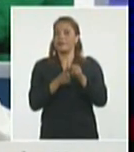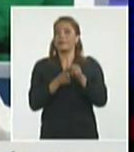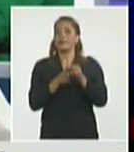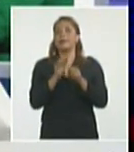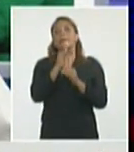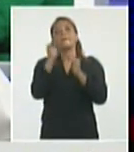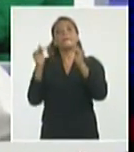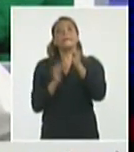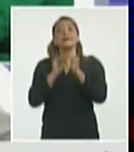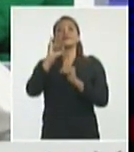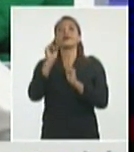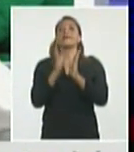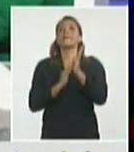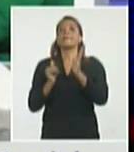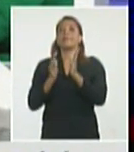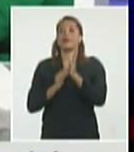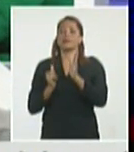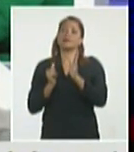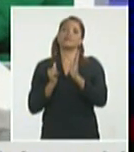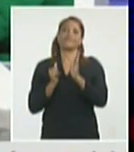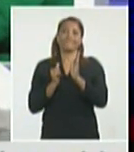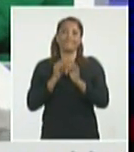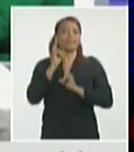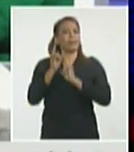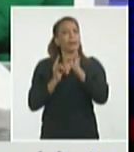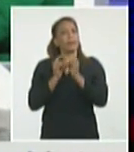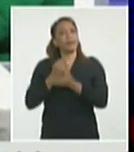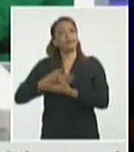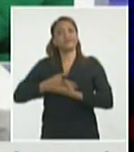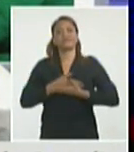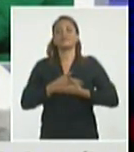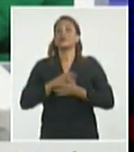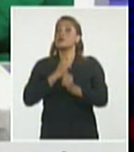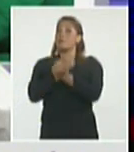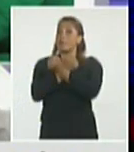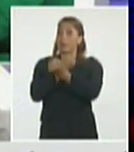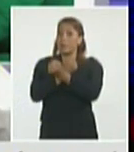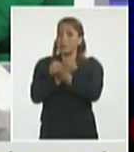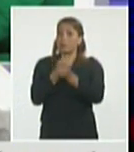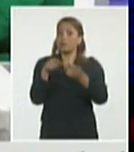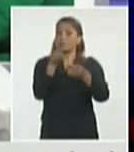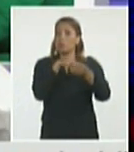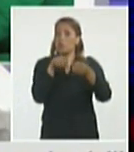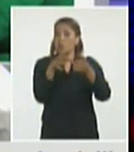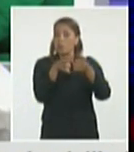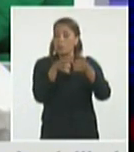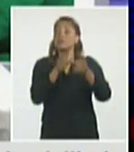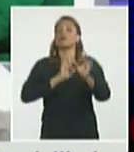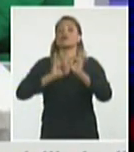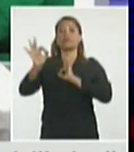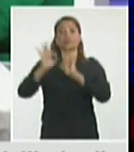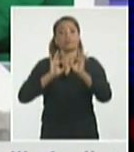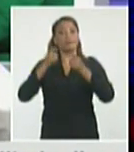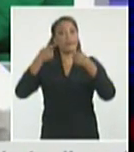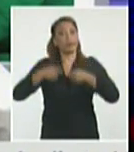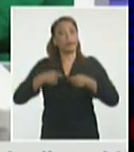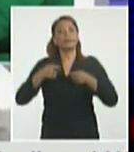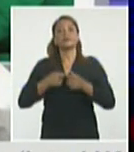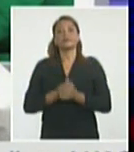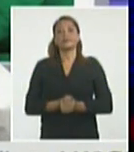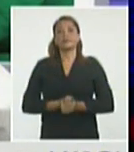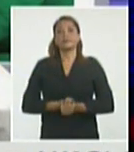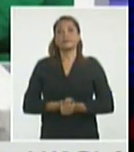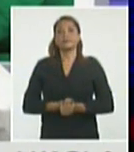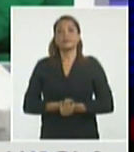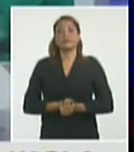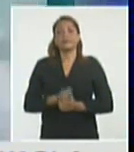menos de 6 meses de edad. Mucho riesgo y grupos de poblaciones que tenemos que proteger cada vez más.